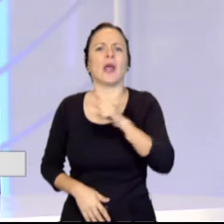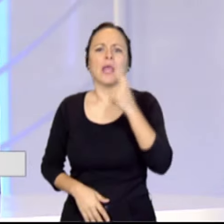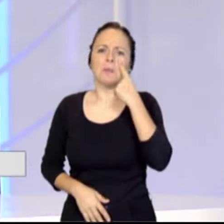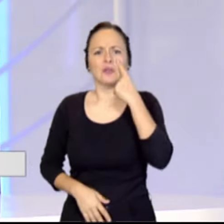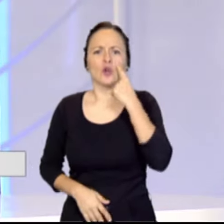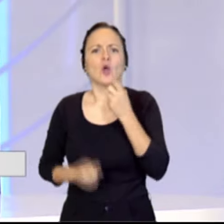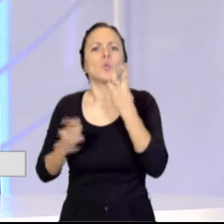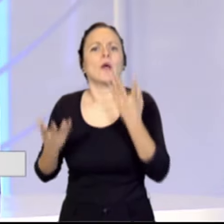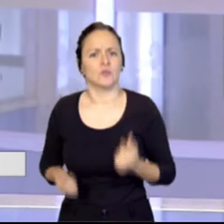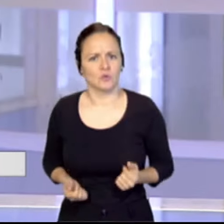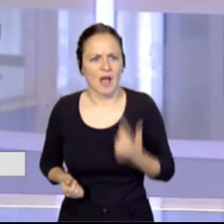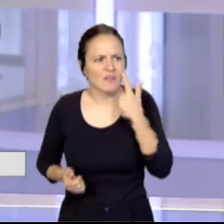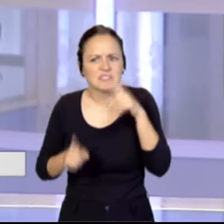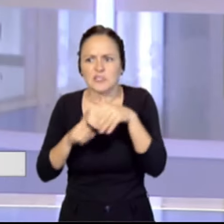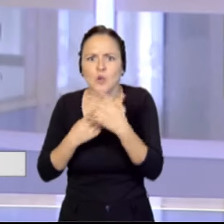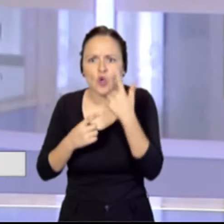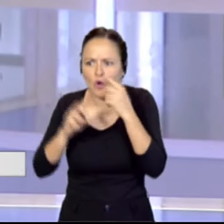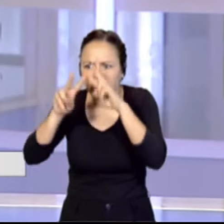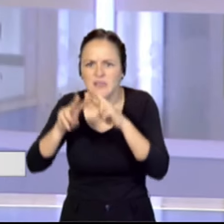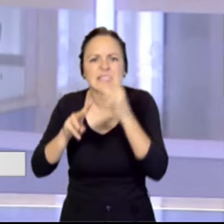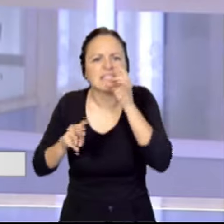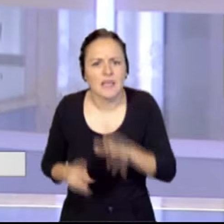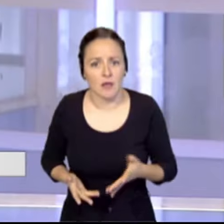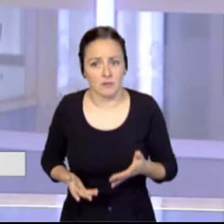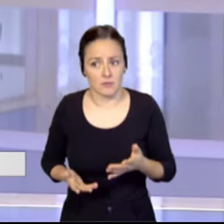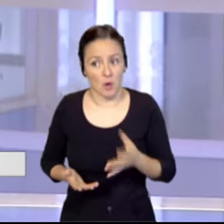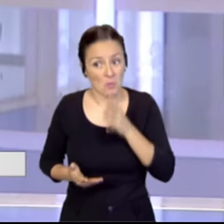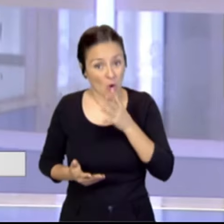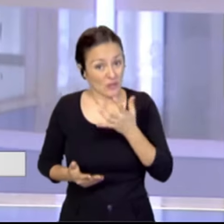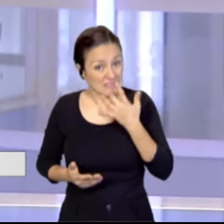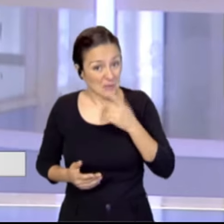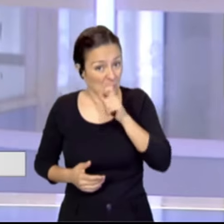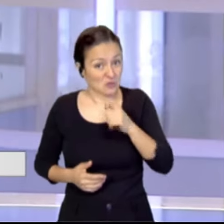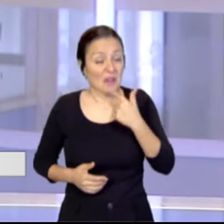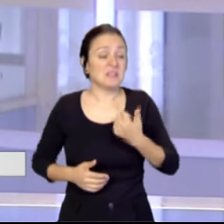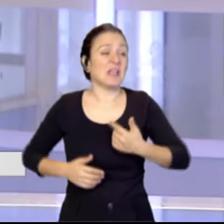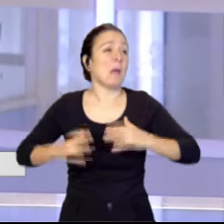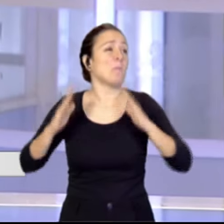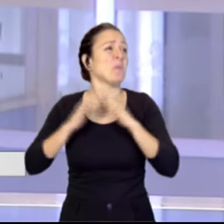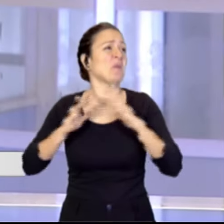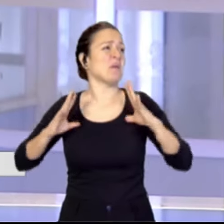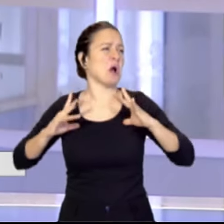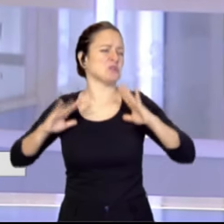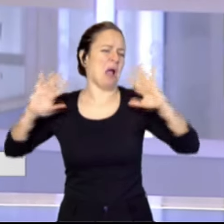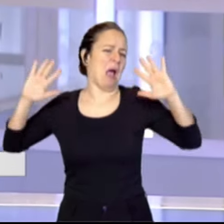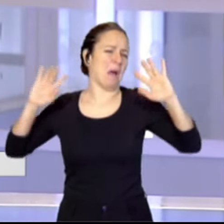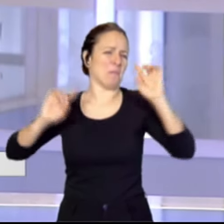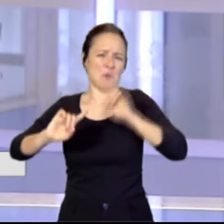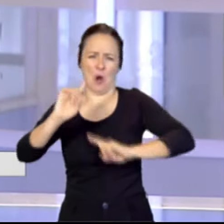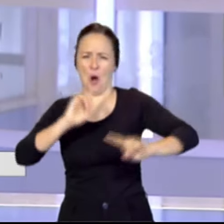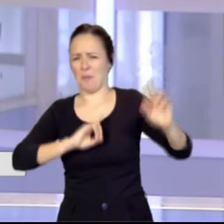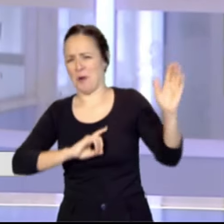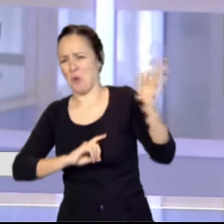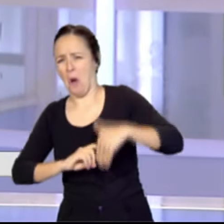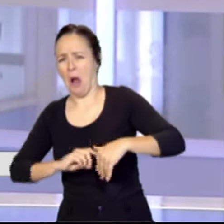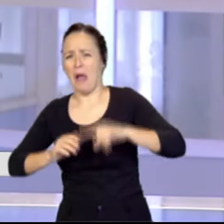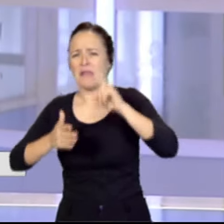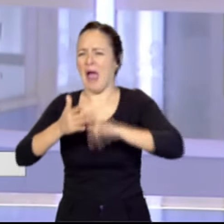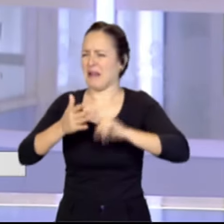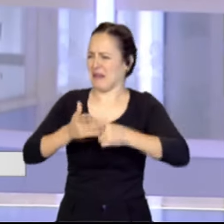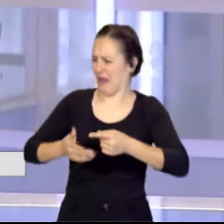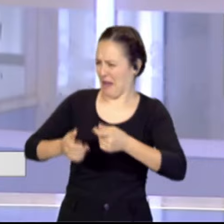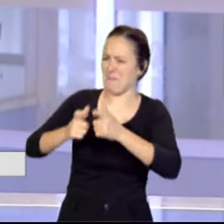pasando quien diga que la vivienda vacacional no menciona el mercado del alquiler y de la